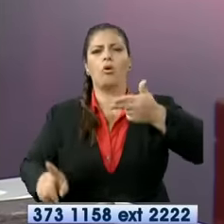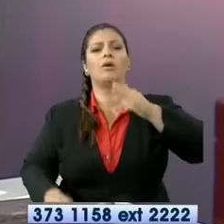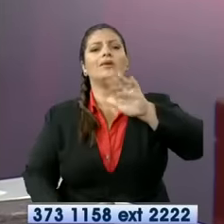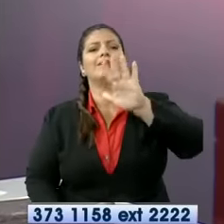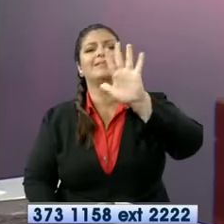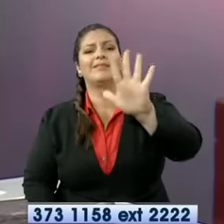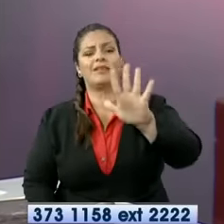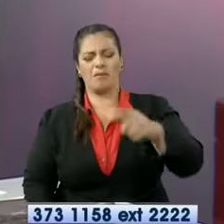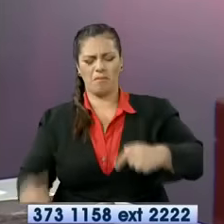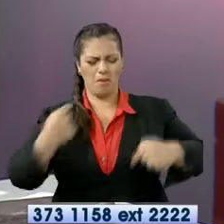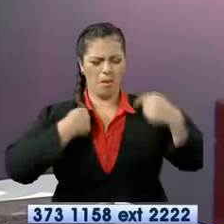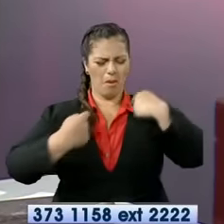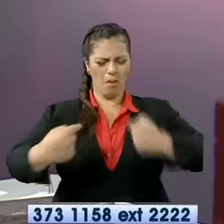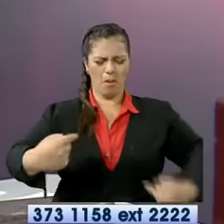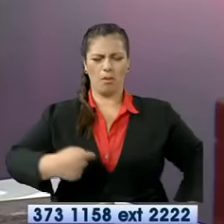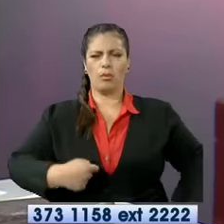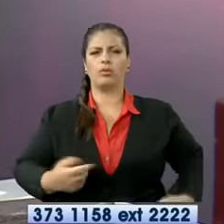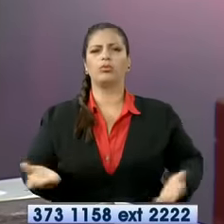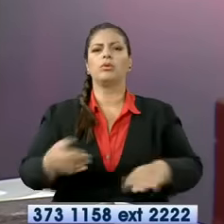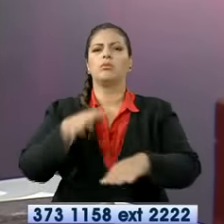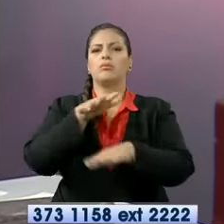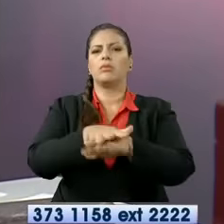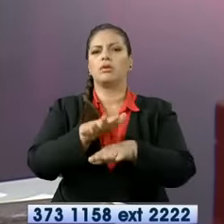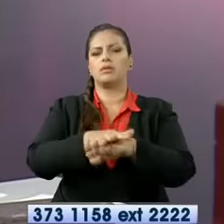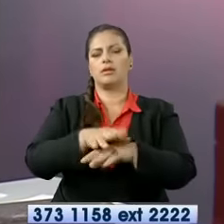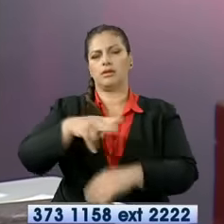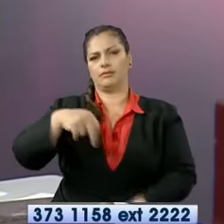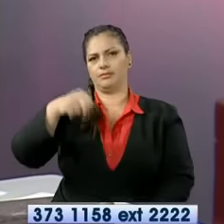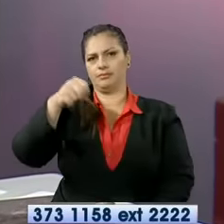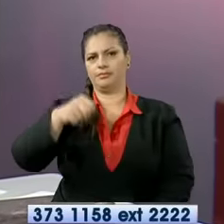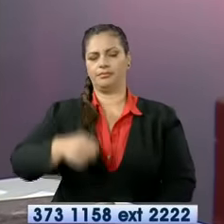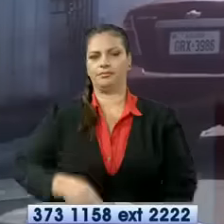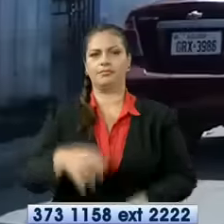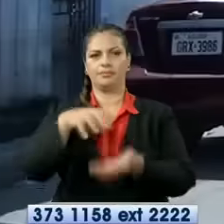produjo al norte de Machala, provincia de Lota.